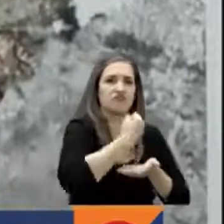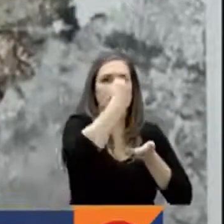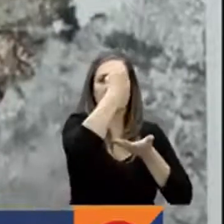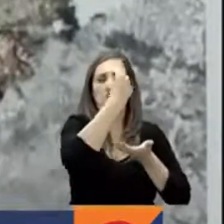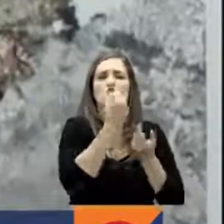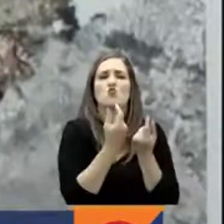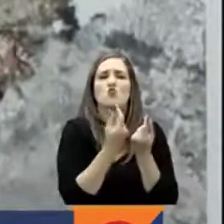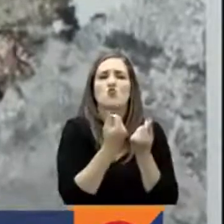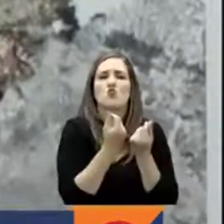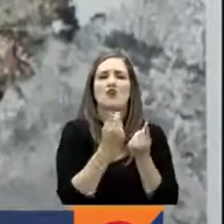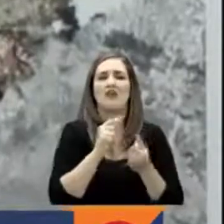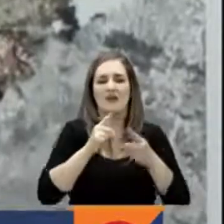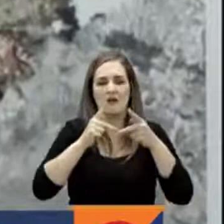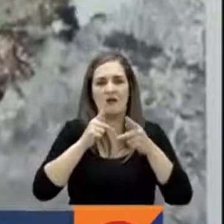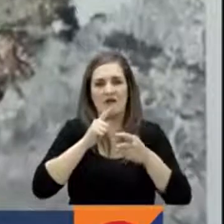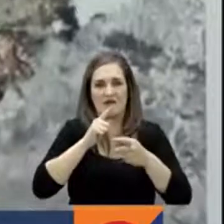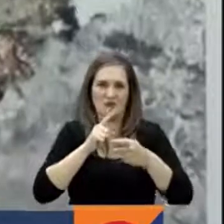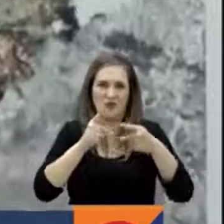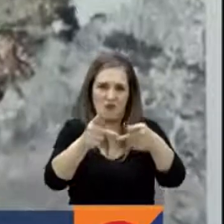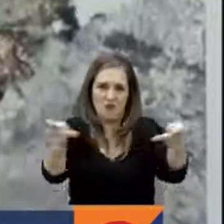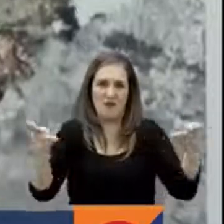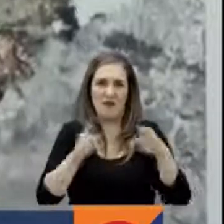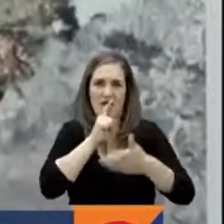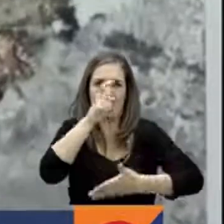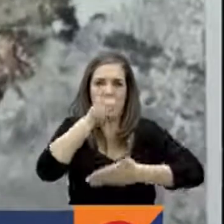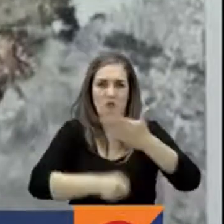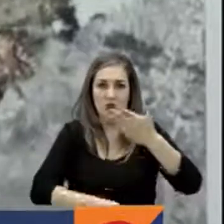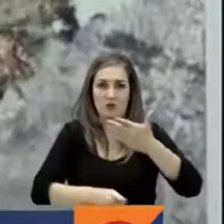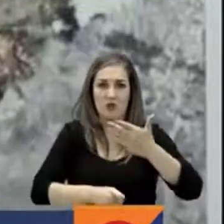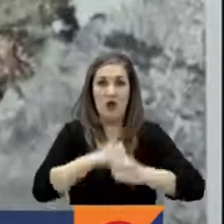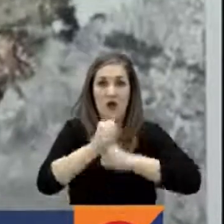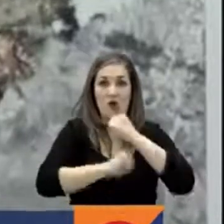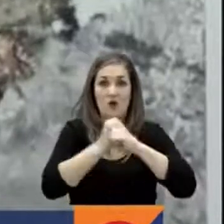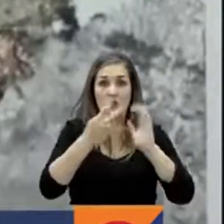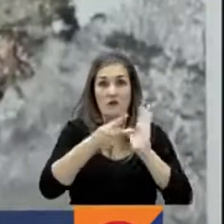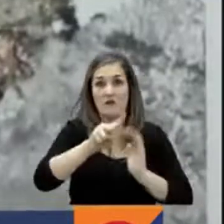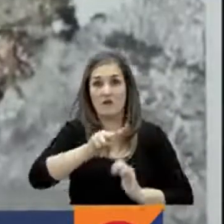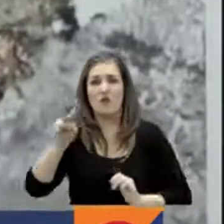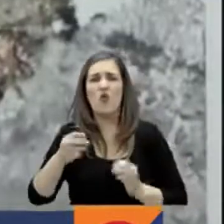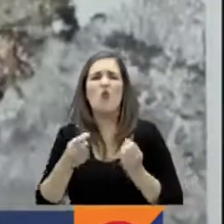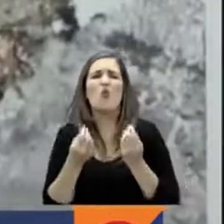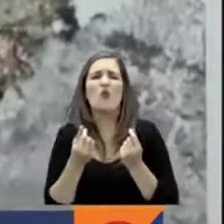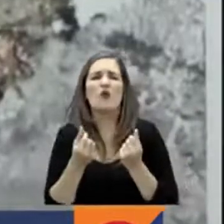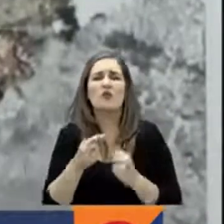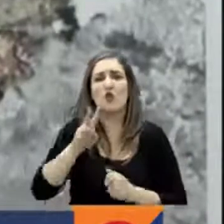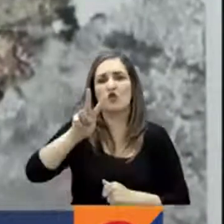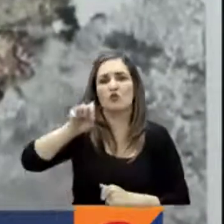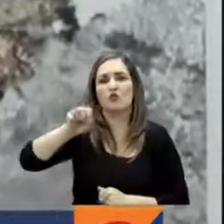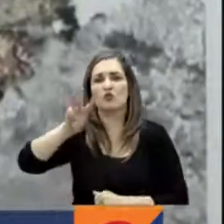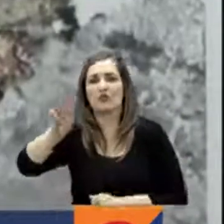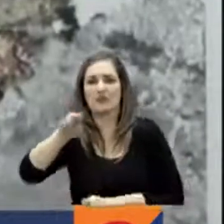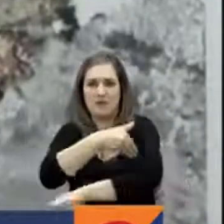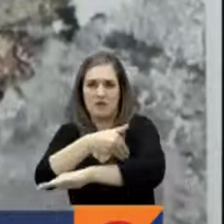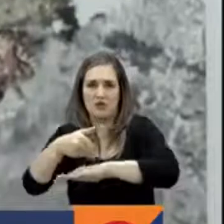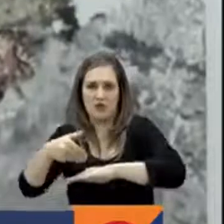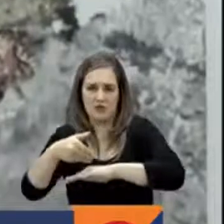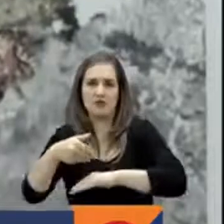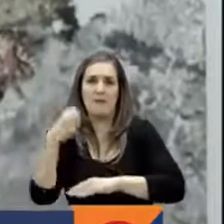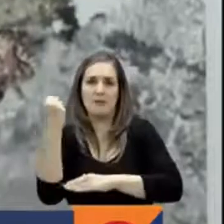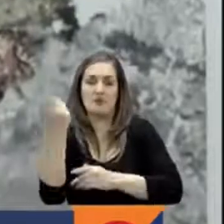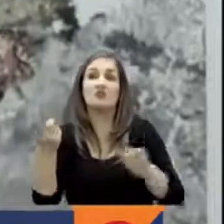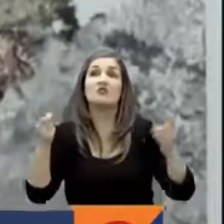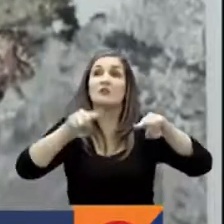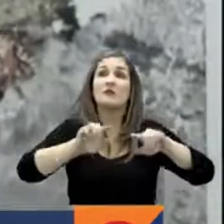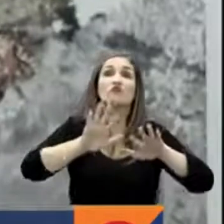del año 2022 más de 2.3 billones de pesos, más de 1.7 millones de predios